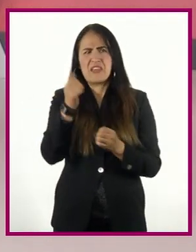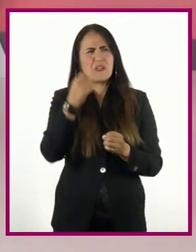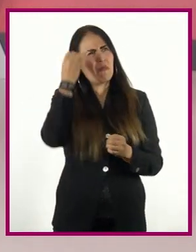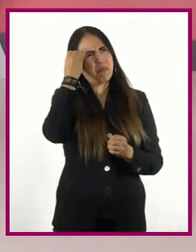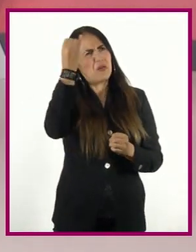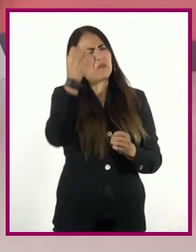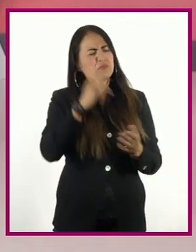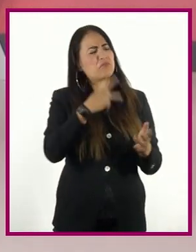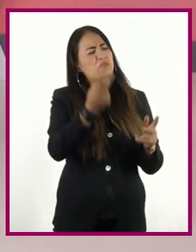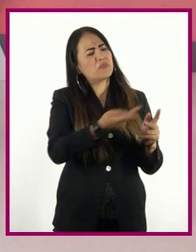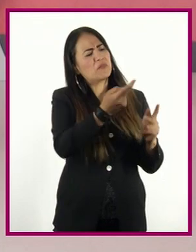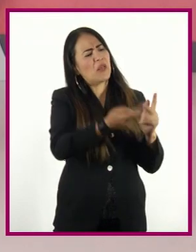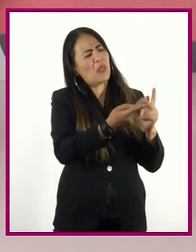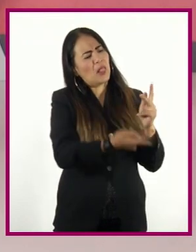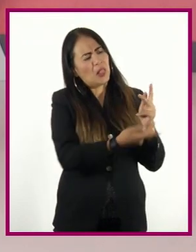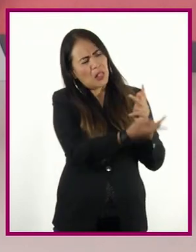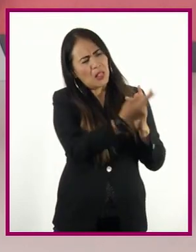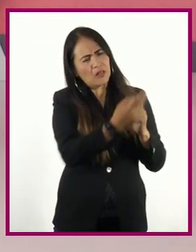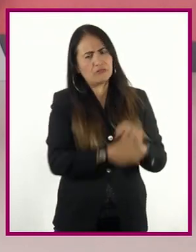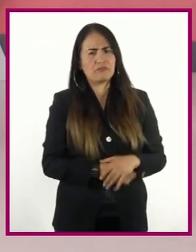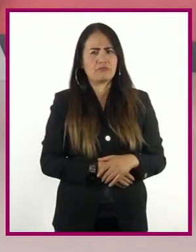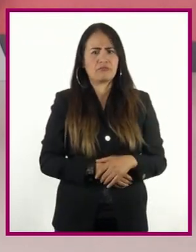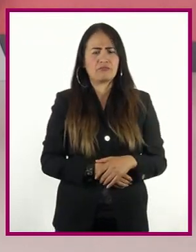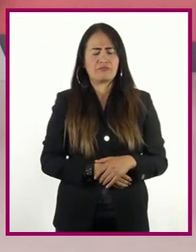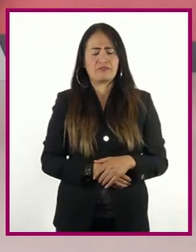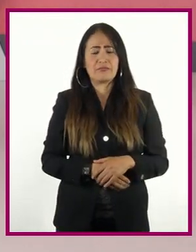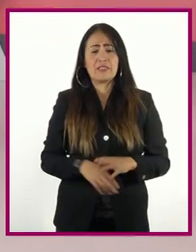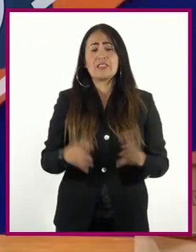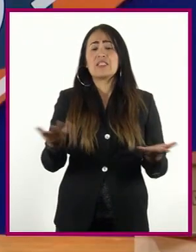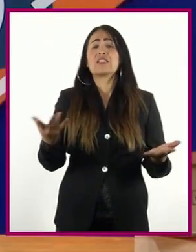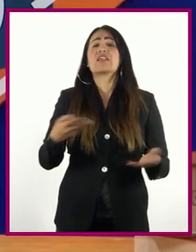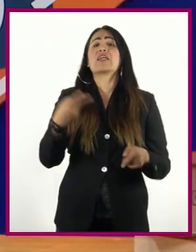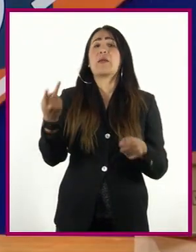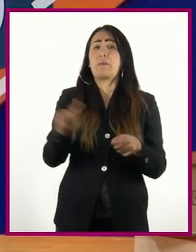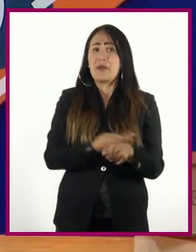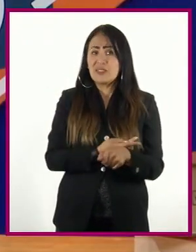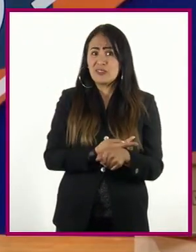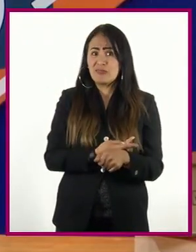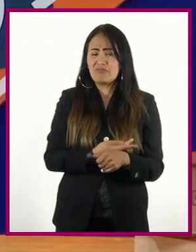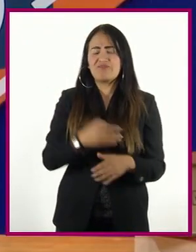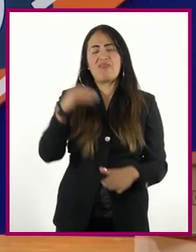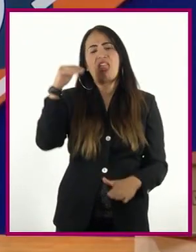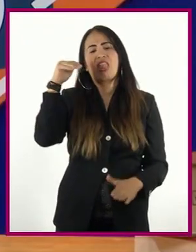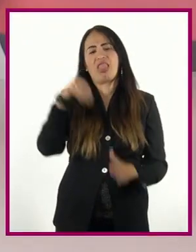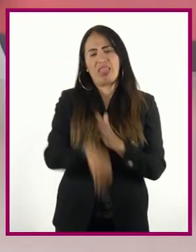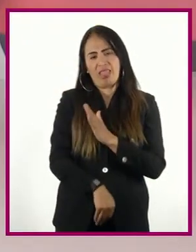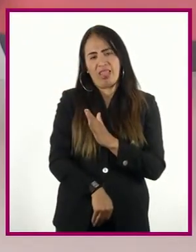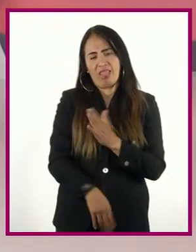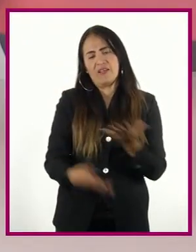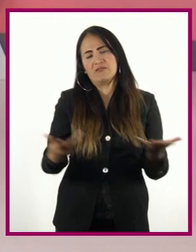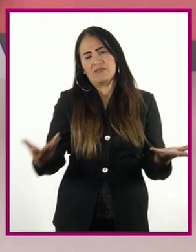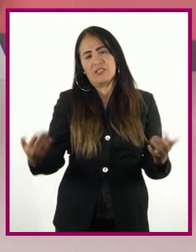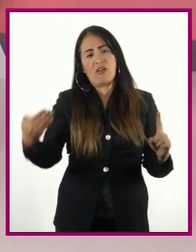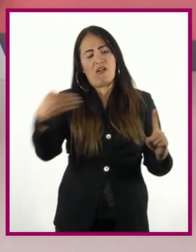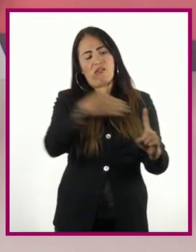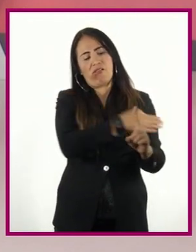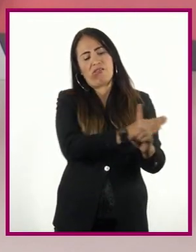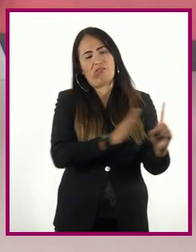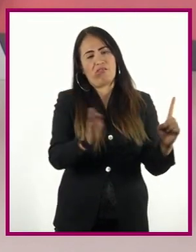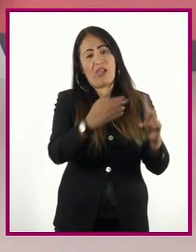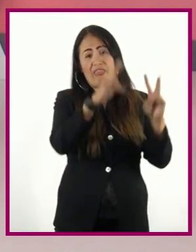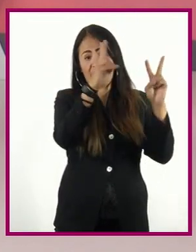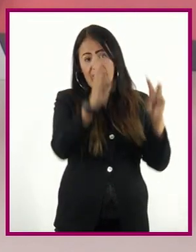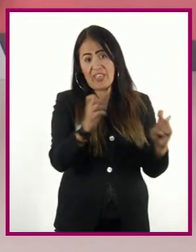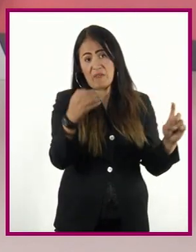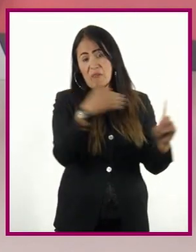preguntaba. El resultado fue catastrófico, porque pregunté cosas que no se relacionaban con el tema,